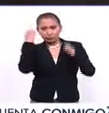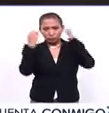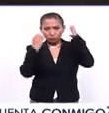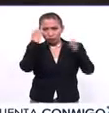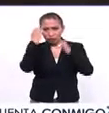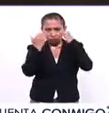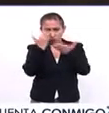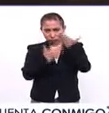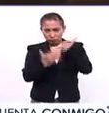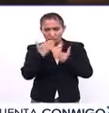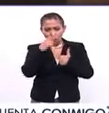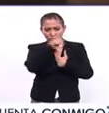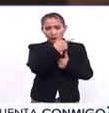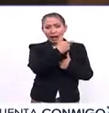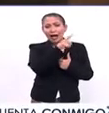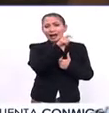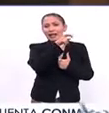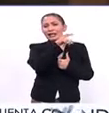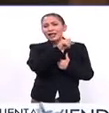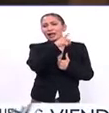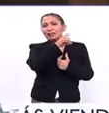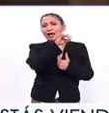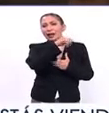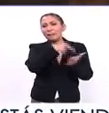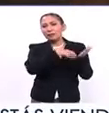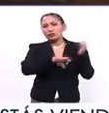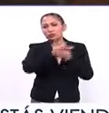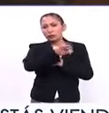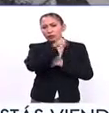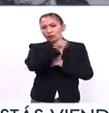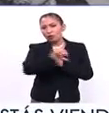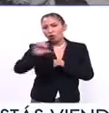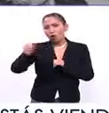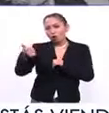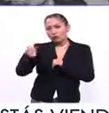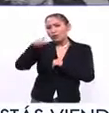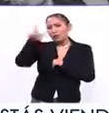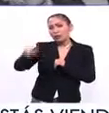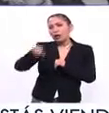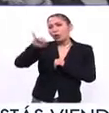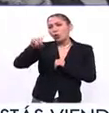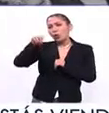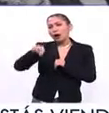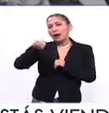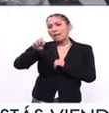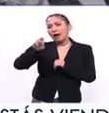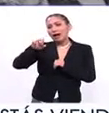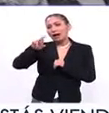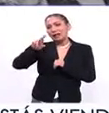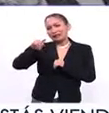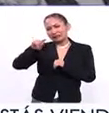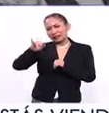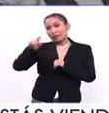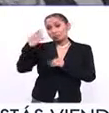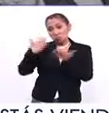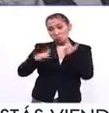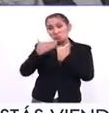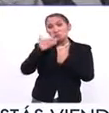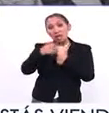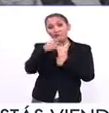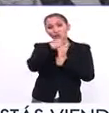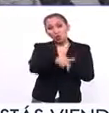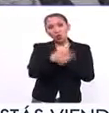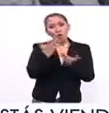exposiciones muy exitosas, una en la Galería Diana en el 56 y otra más tarde con Juan Martín. Y a pesar del éxito y